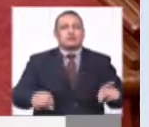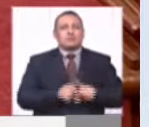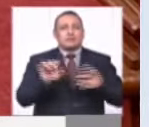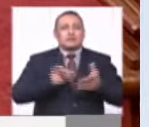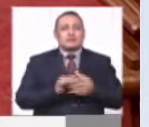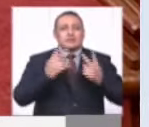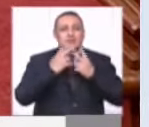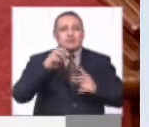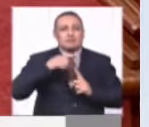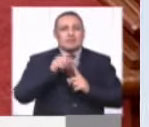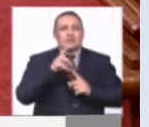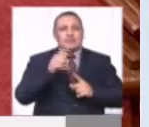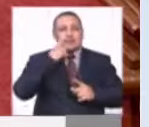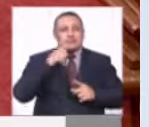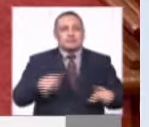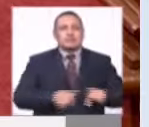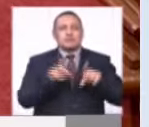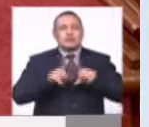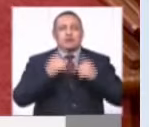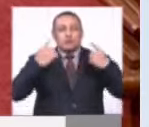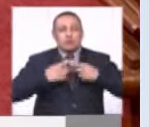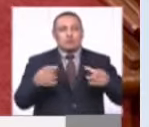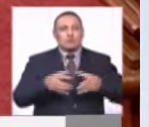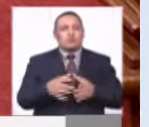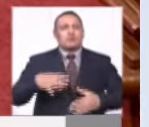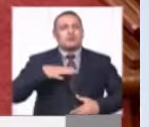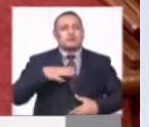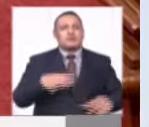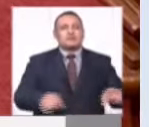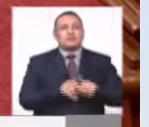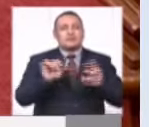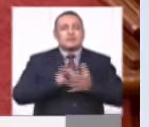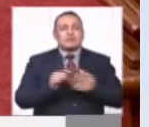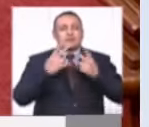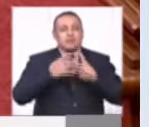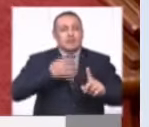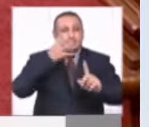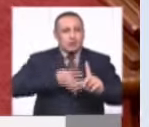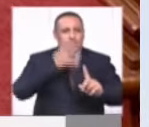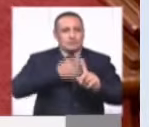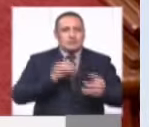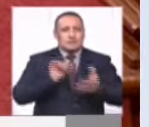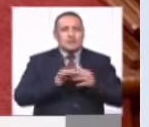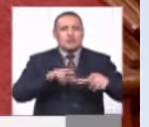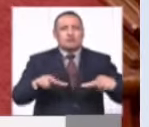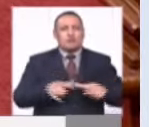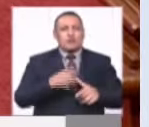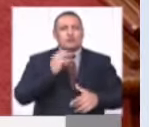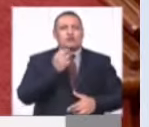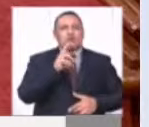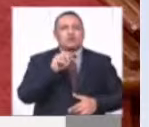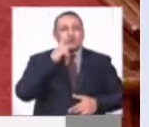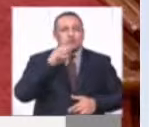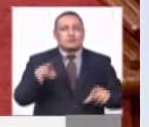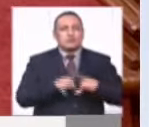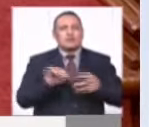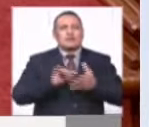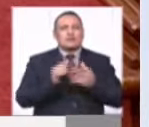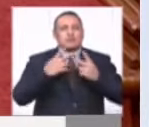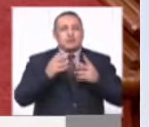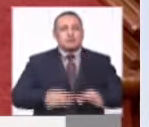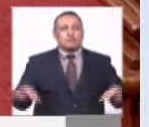también Matarani, y esperemos que una iniciativa privada que también está justamente evaluándose, que es la del puerto de Corío, permitan tener